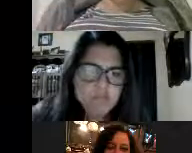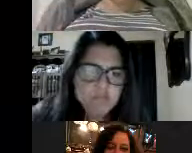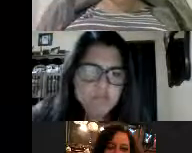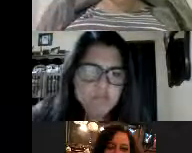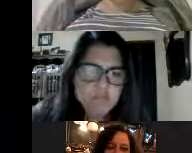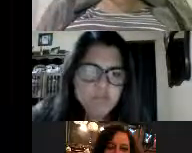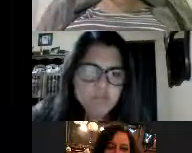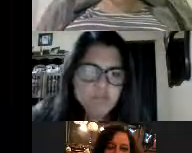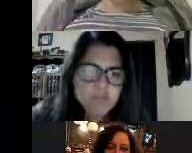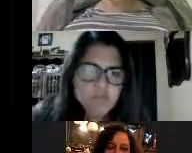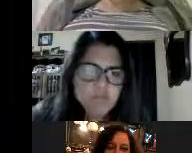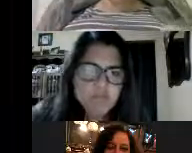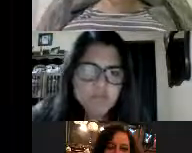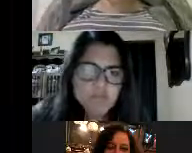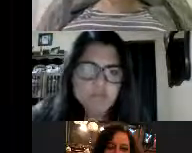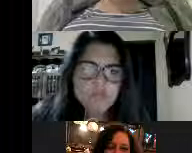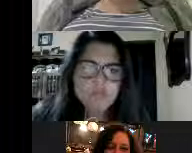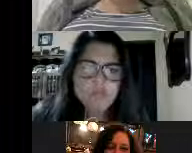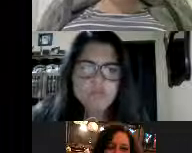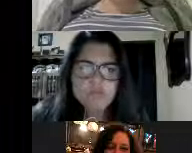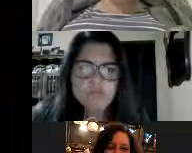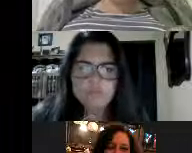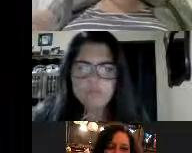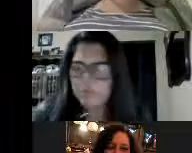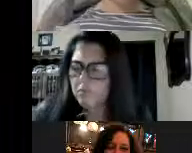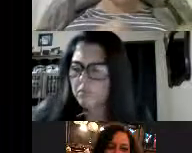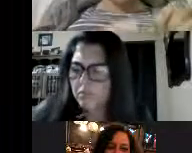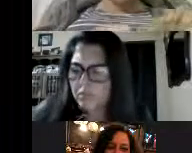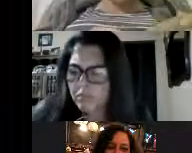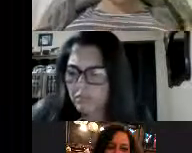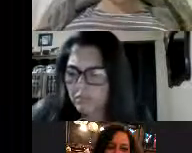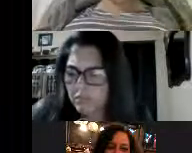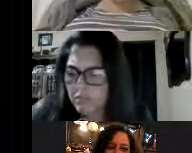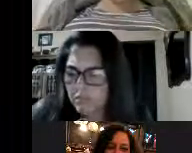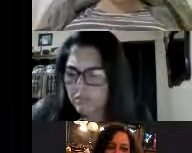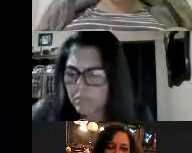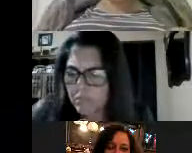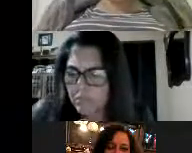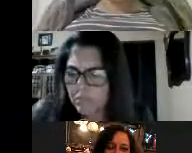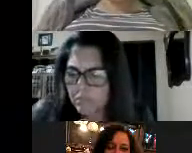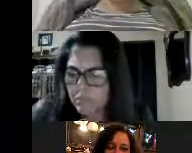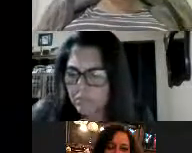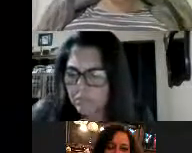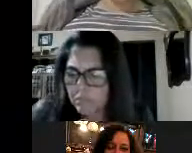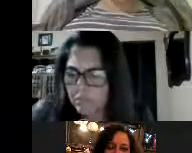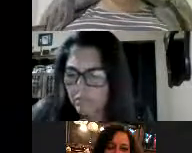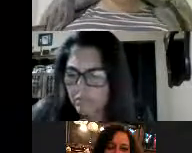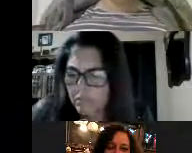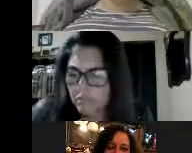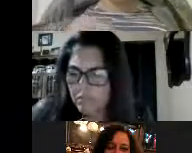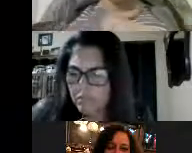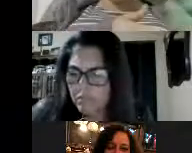Después están las prácticas. Y de las prácticas sí voy a hablar porque también hay evidencia